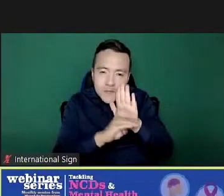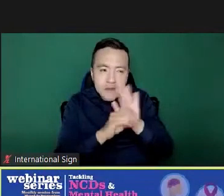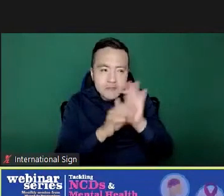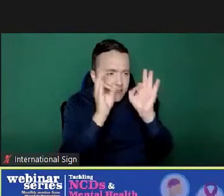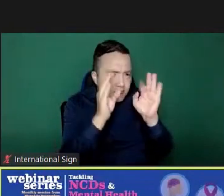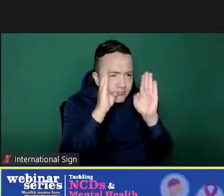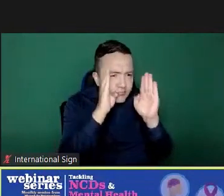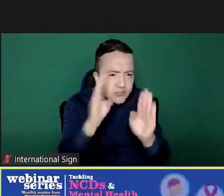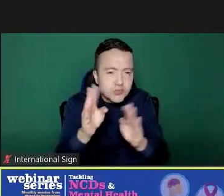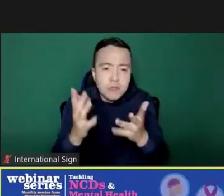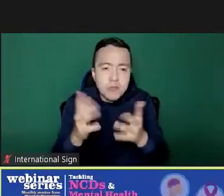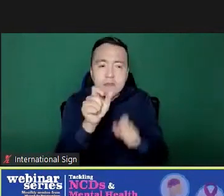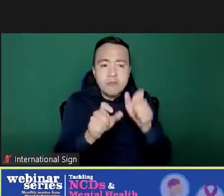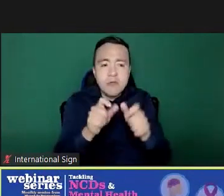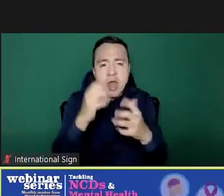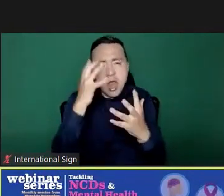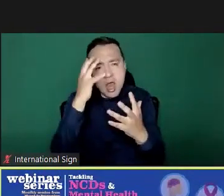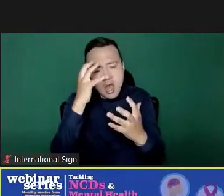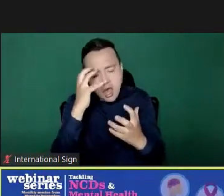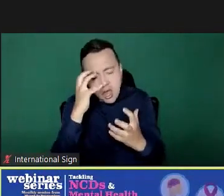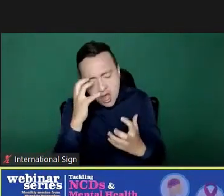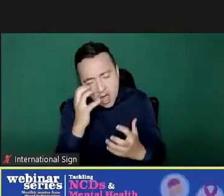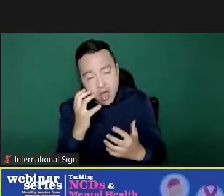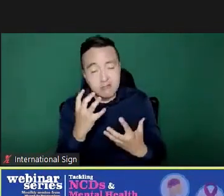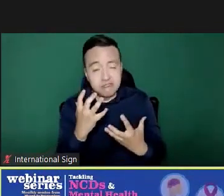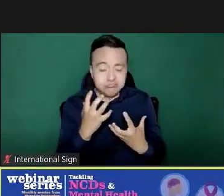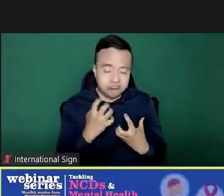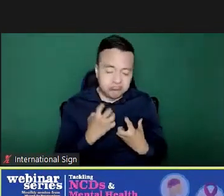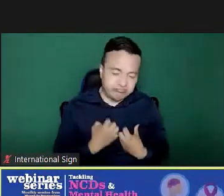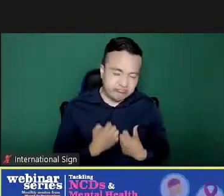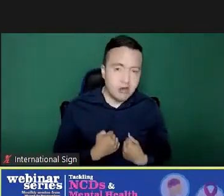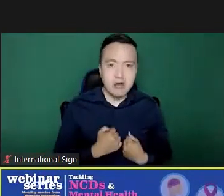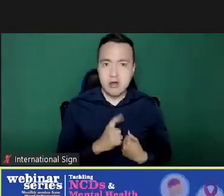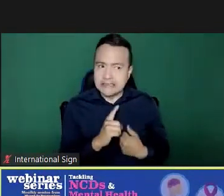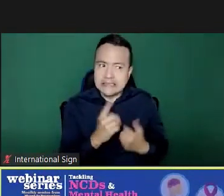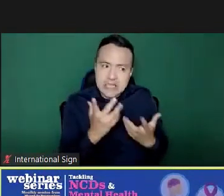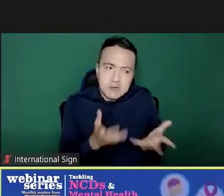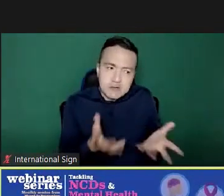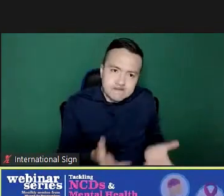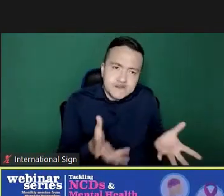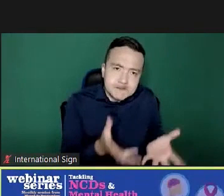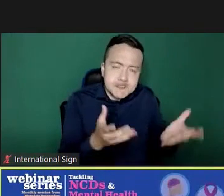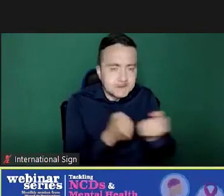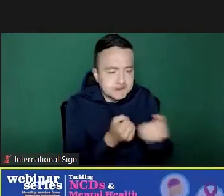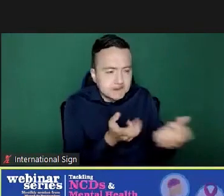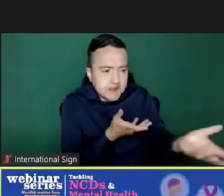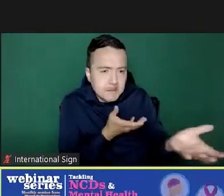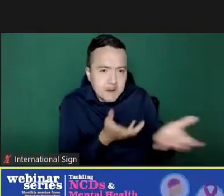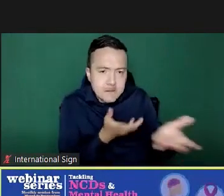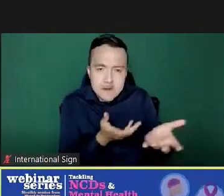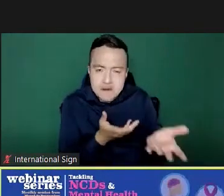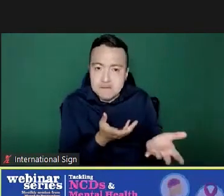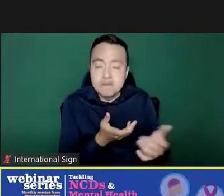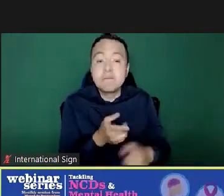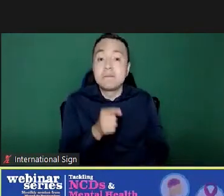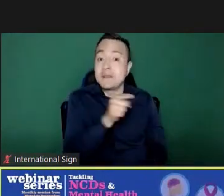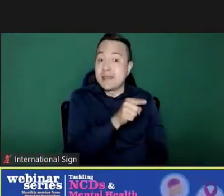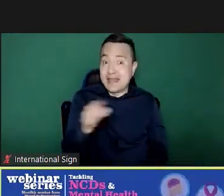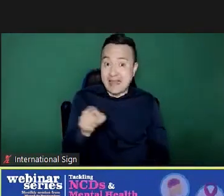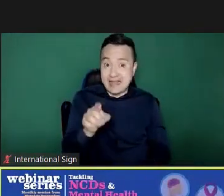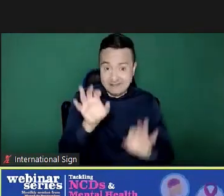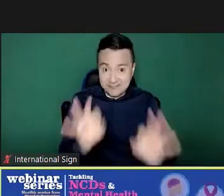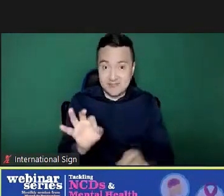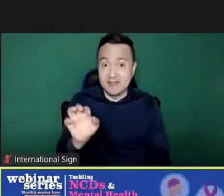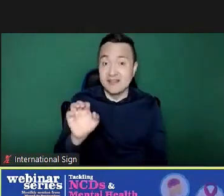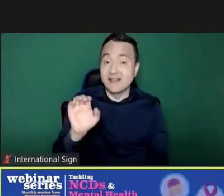a fortalecer la resiliencia de los sistemas sanitarios. Sabemos también que en el financiamiento sanitario las CNTs deben estar cubiertas en